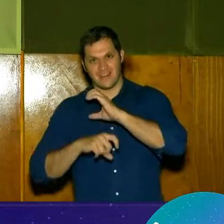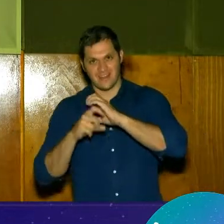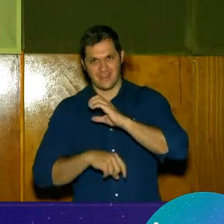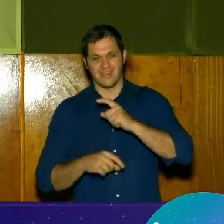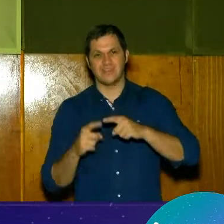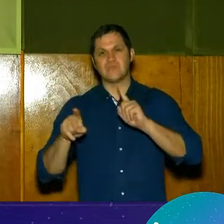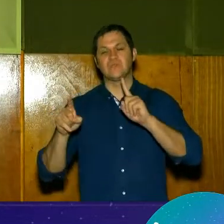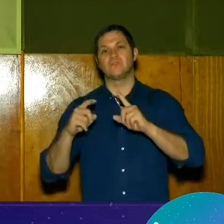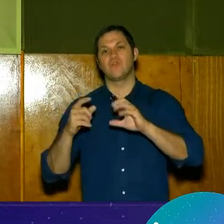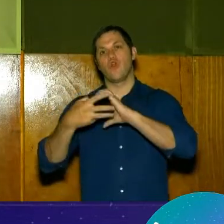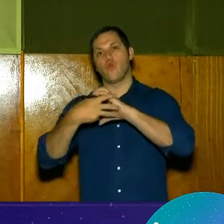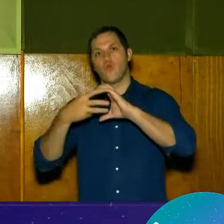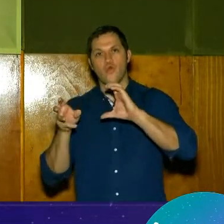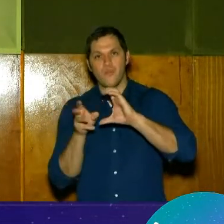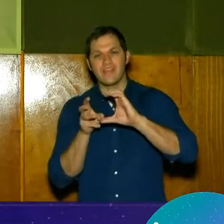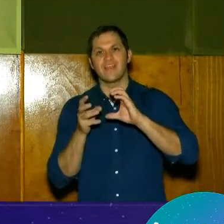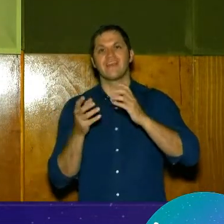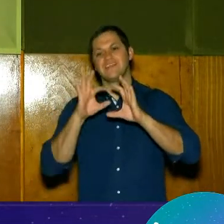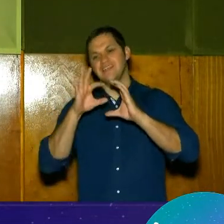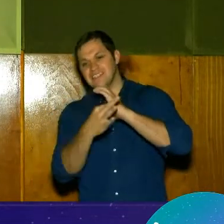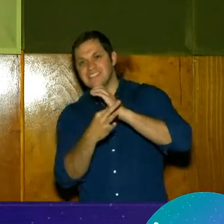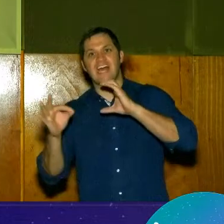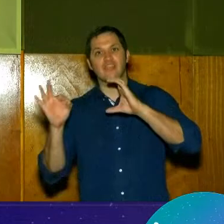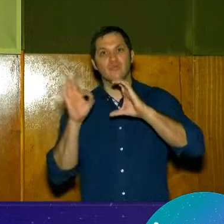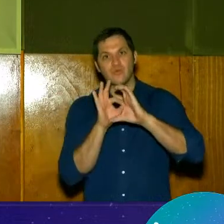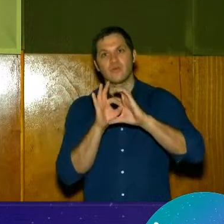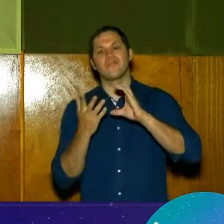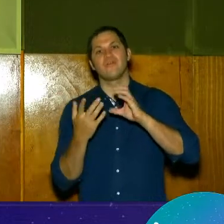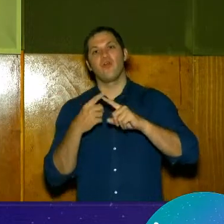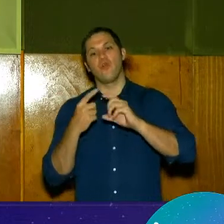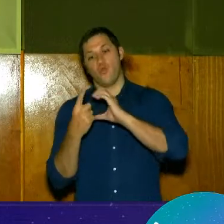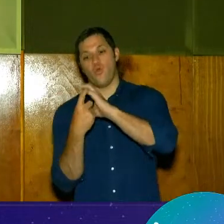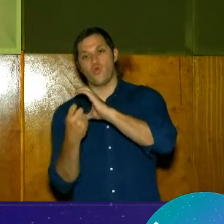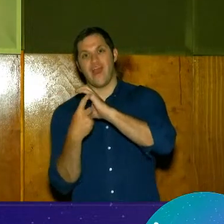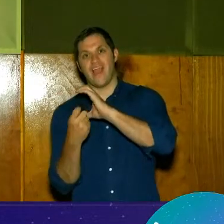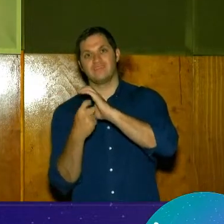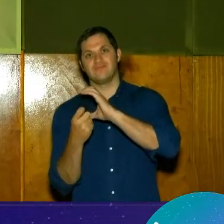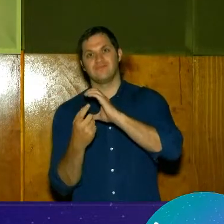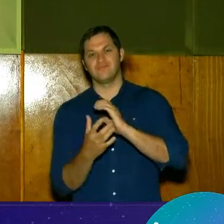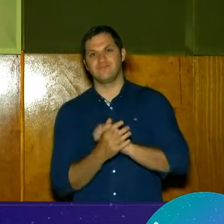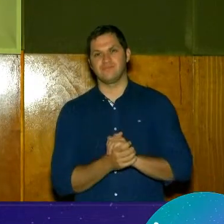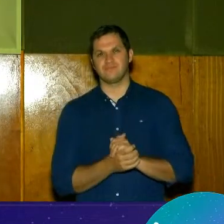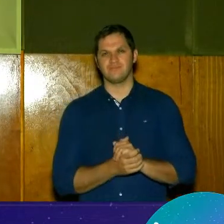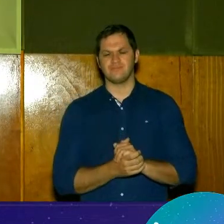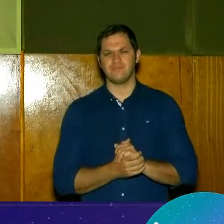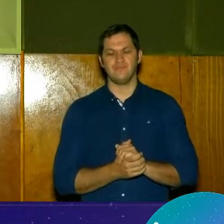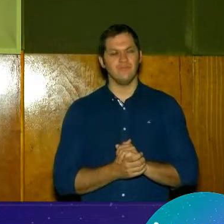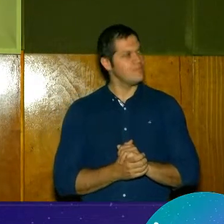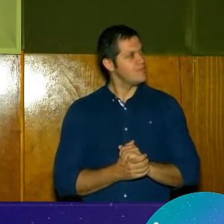urano y neptuno así que tenemos que agradecerle a estas mujeres que